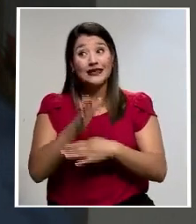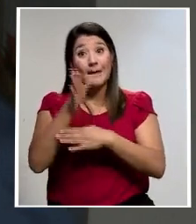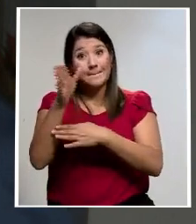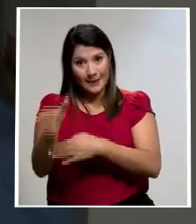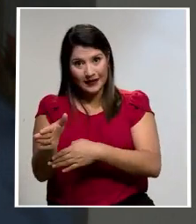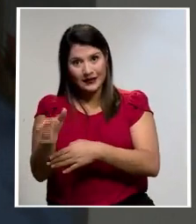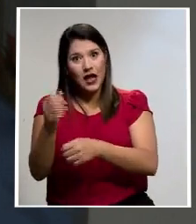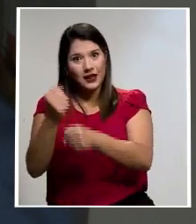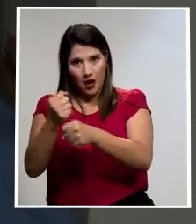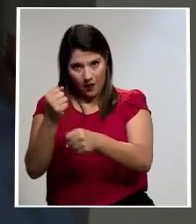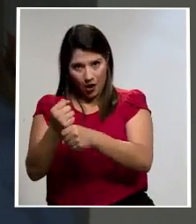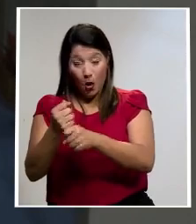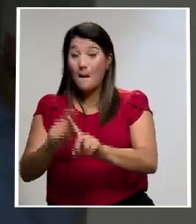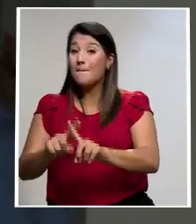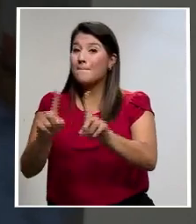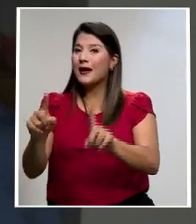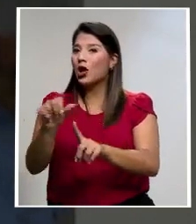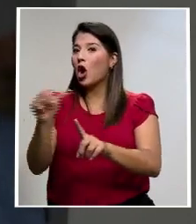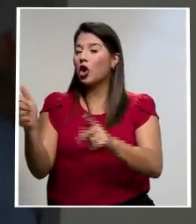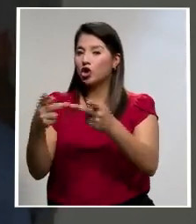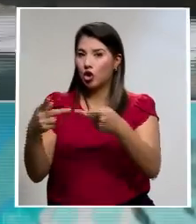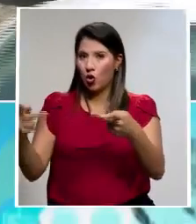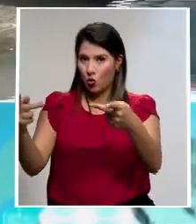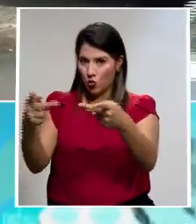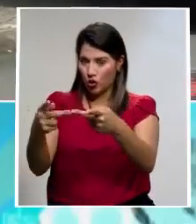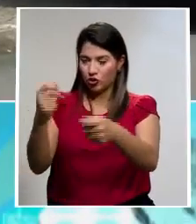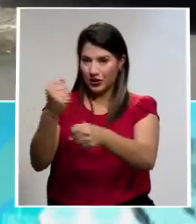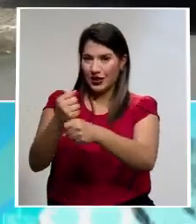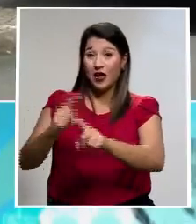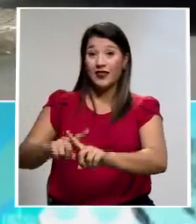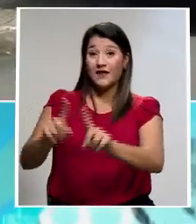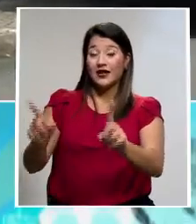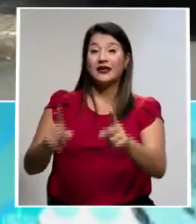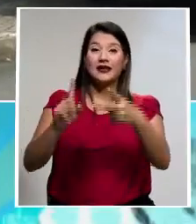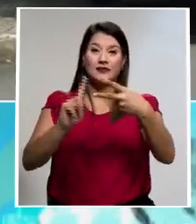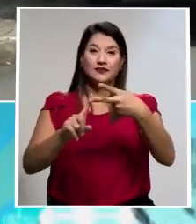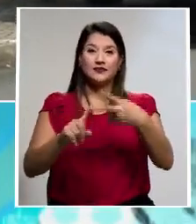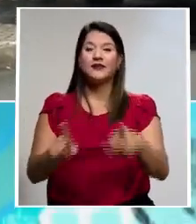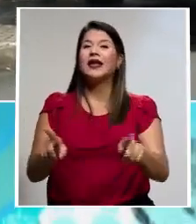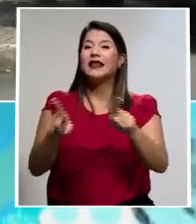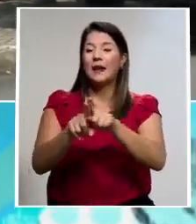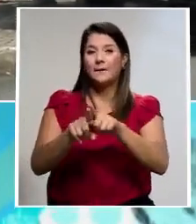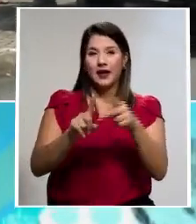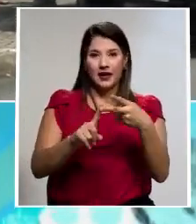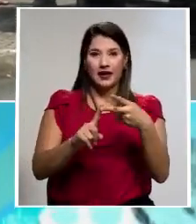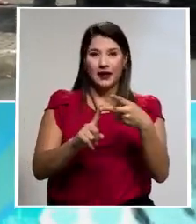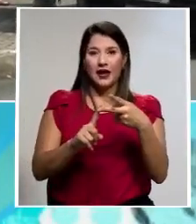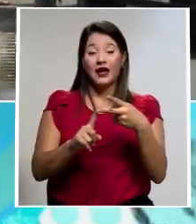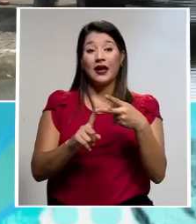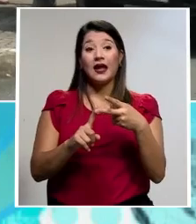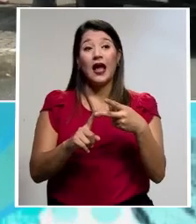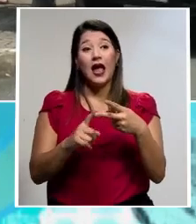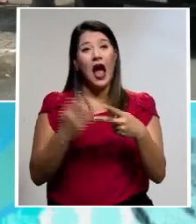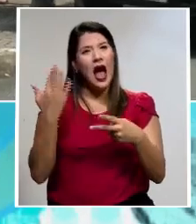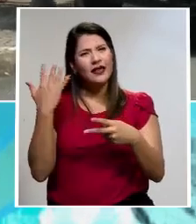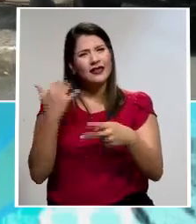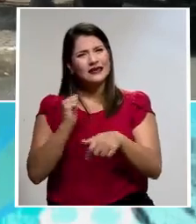acoge el recurso planteado contra la fijación de garantías reales de fianzas a favor de dos de los